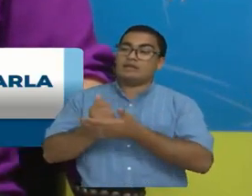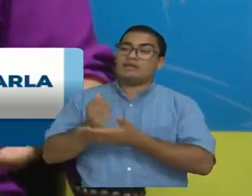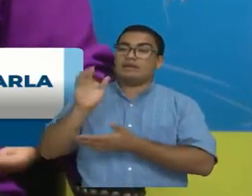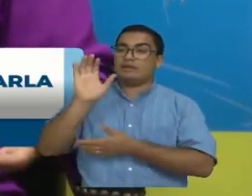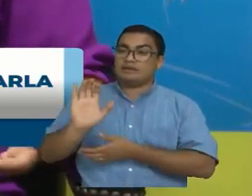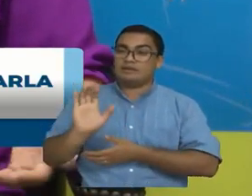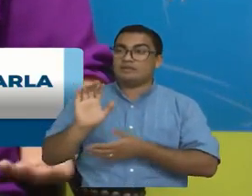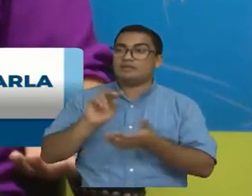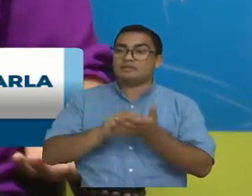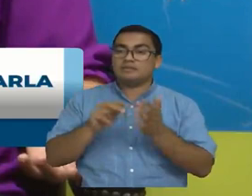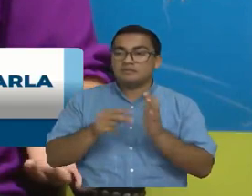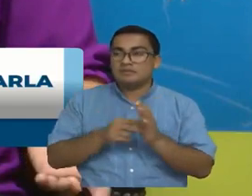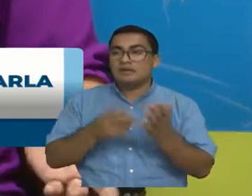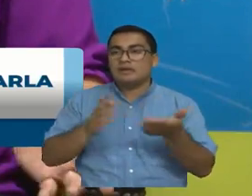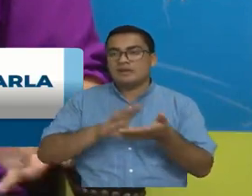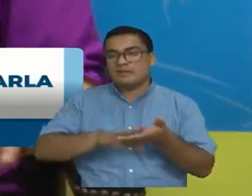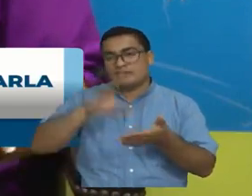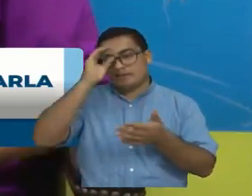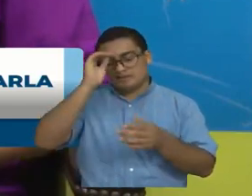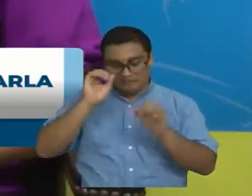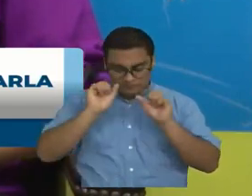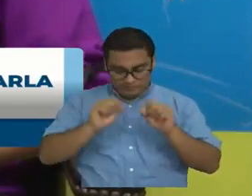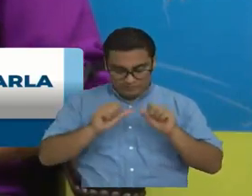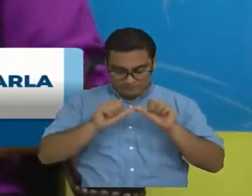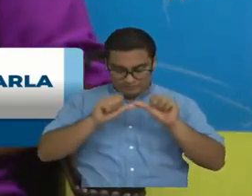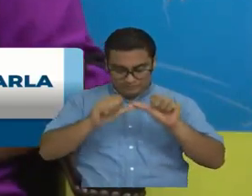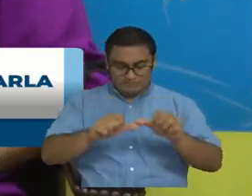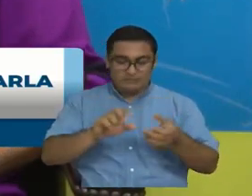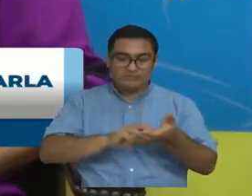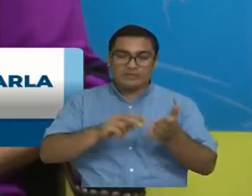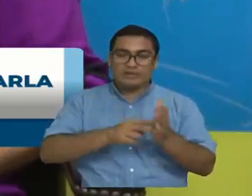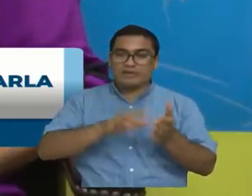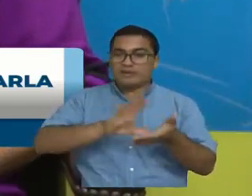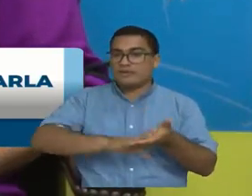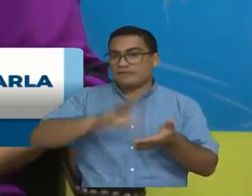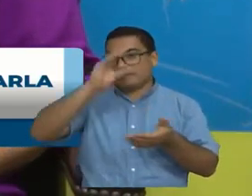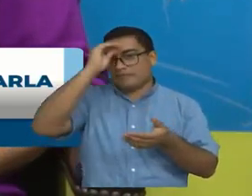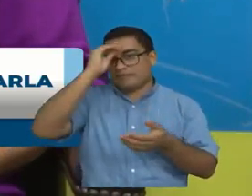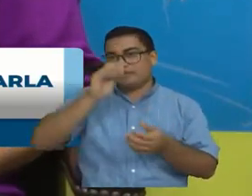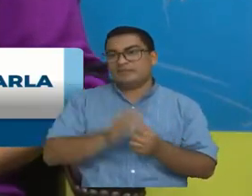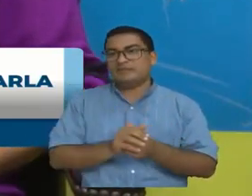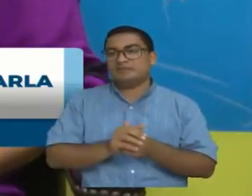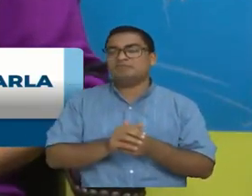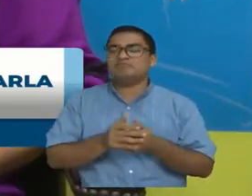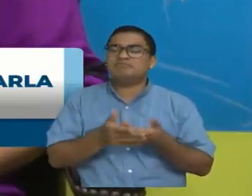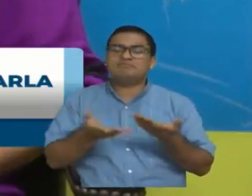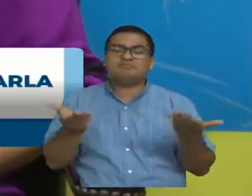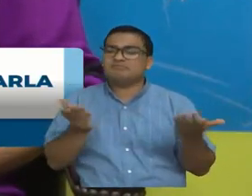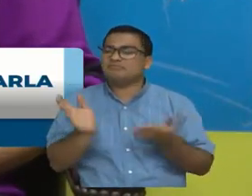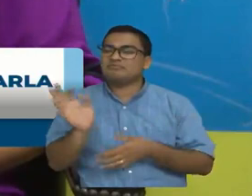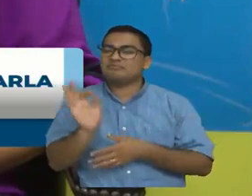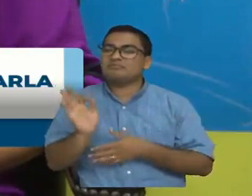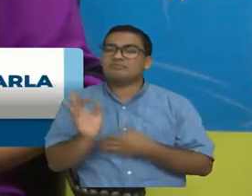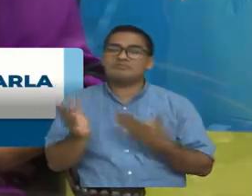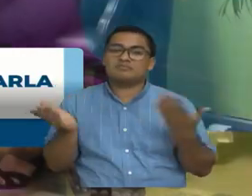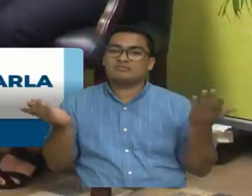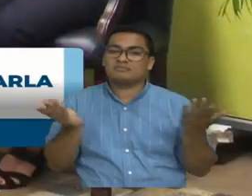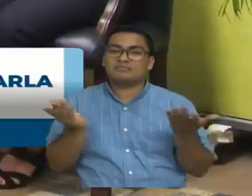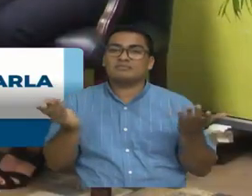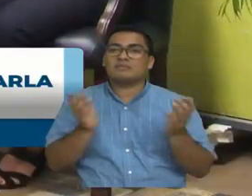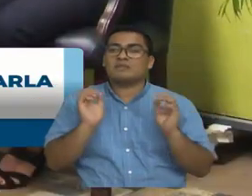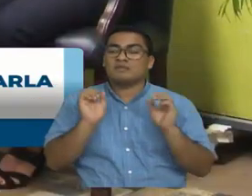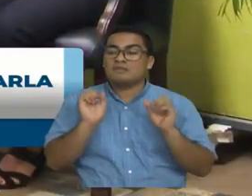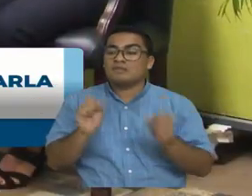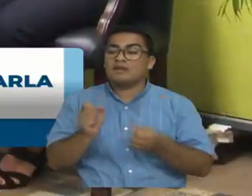de partida para que él continúe su proceso de aprendizaje. Ahora, ¿qué manera también nosotros